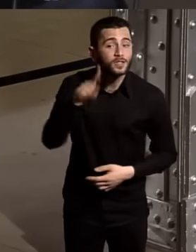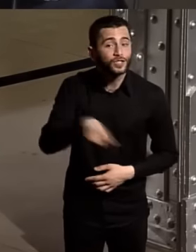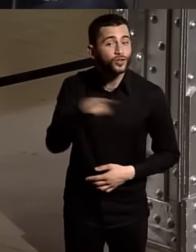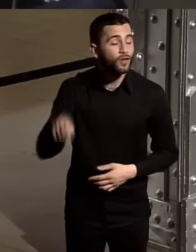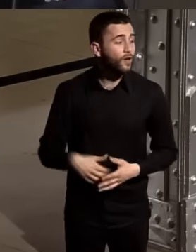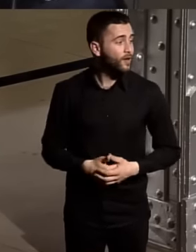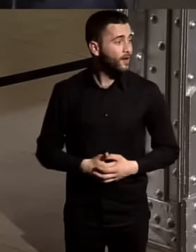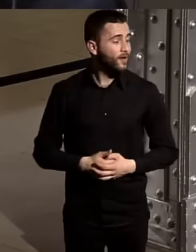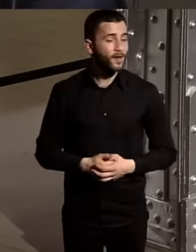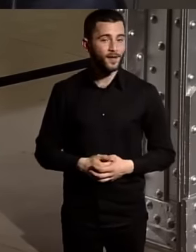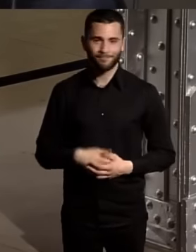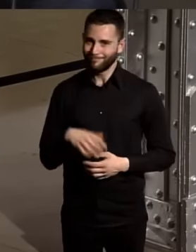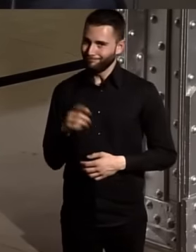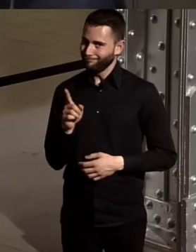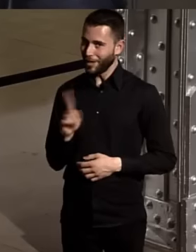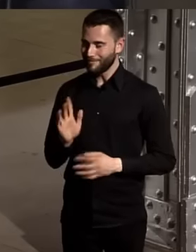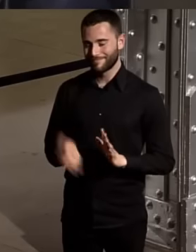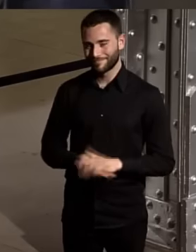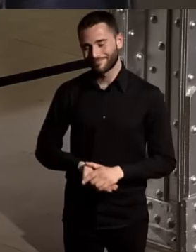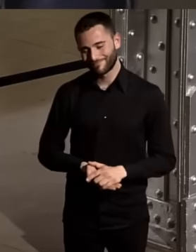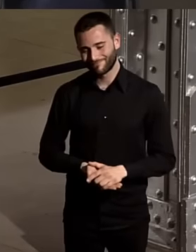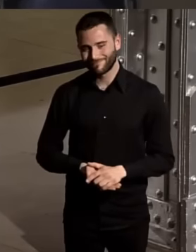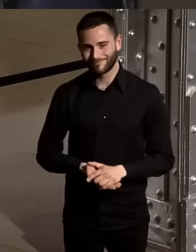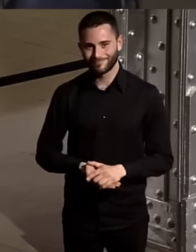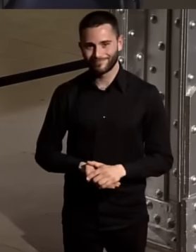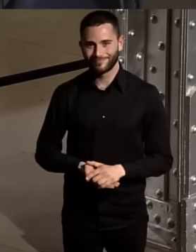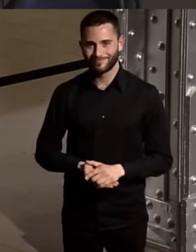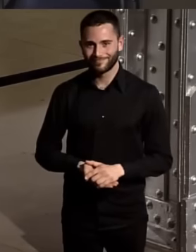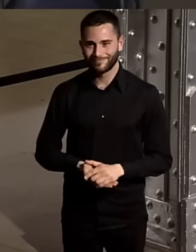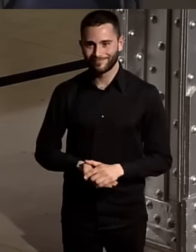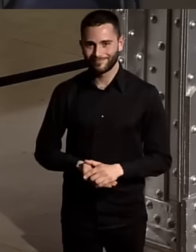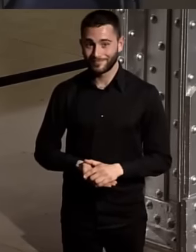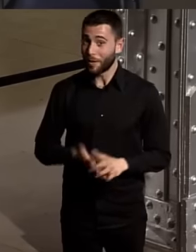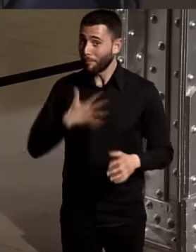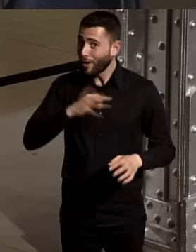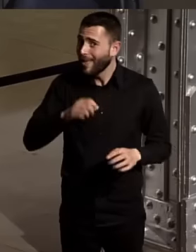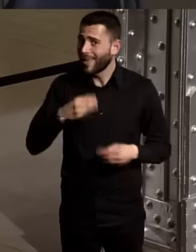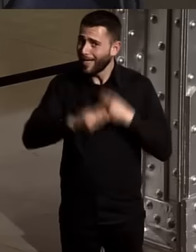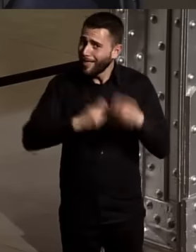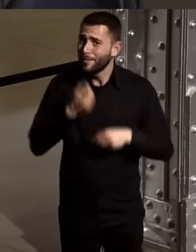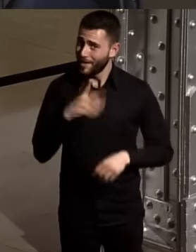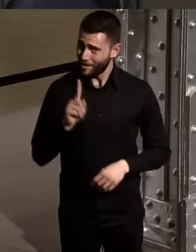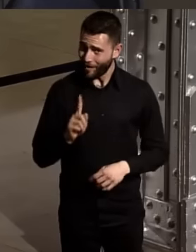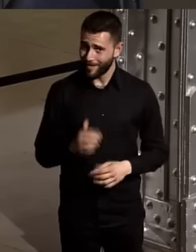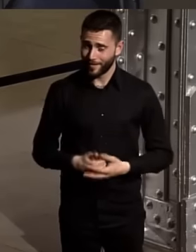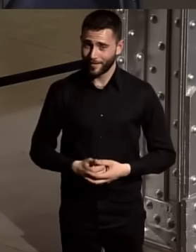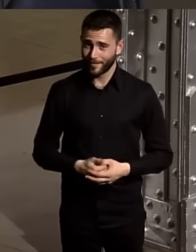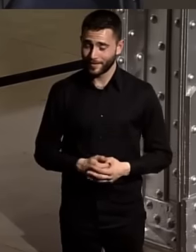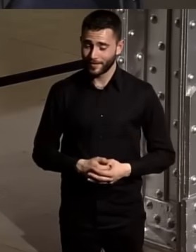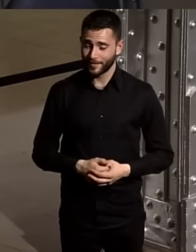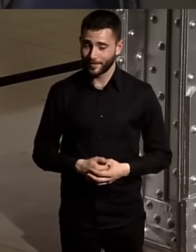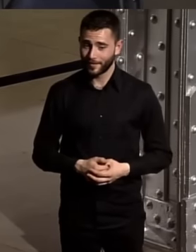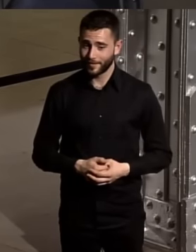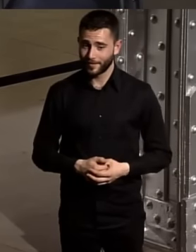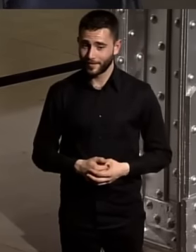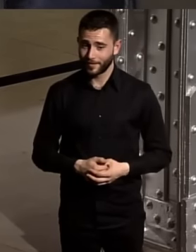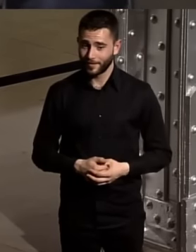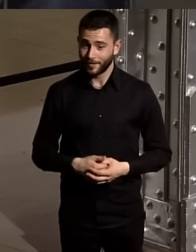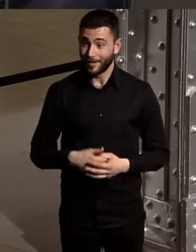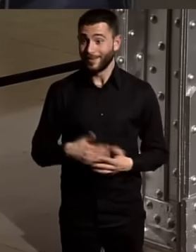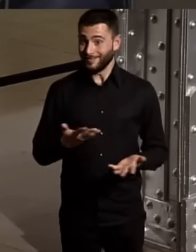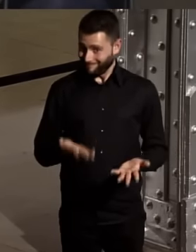no no hay a lo mejor no lo están haciendo bien A eso mismo